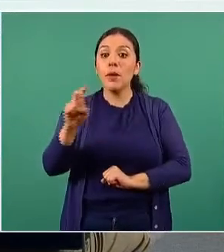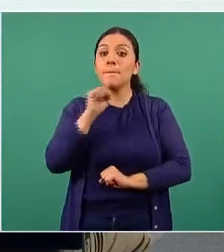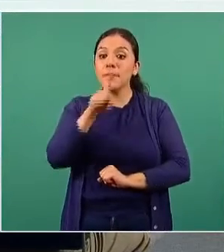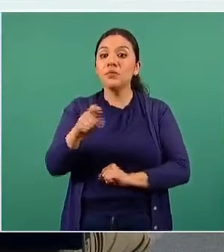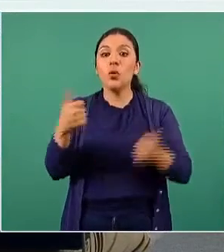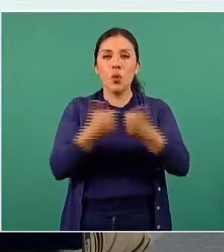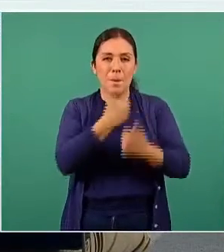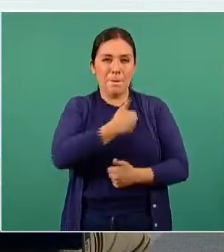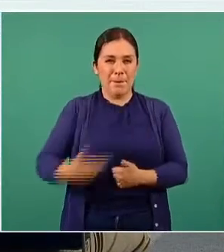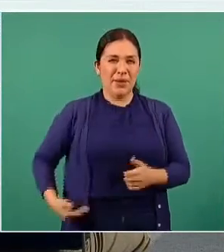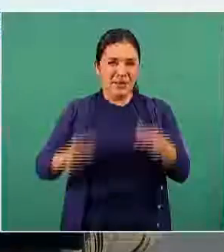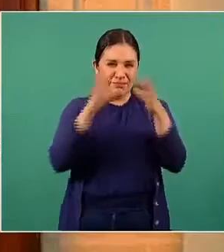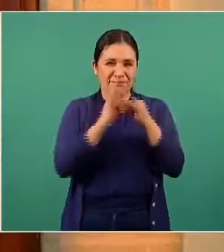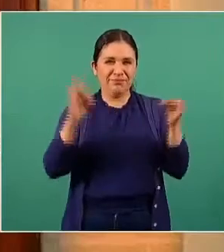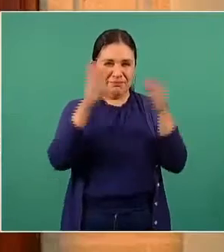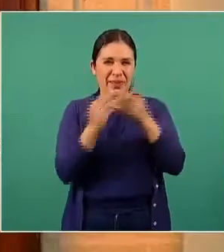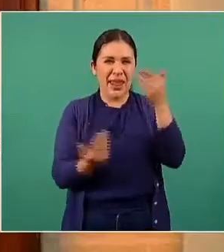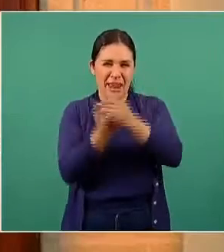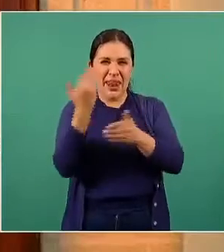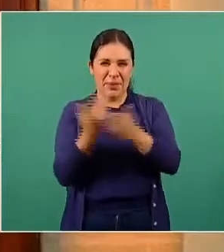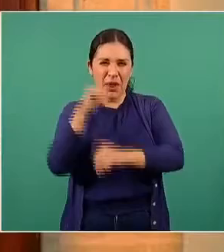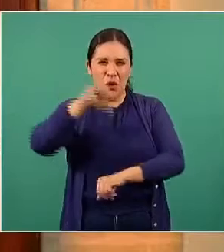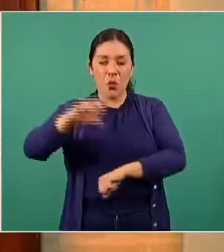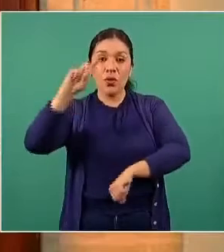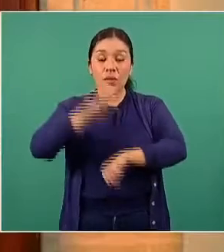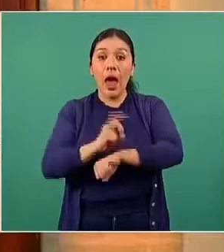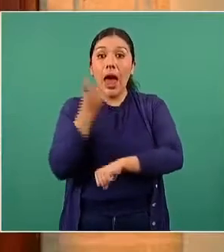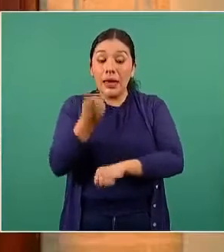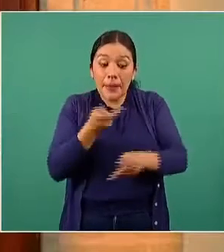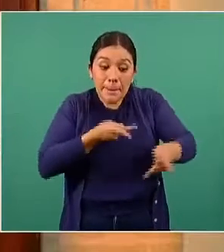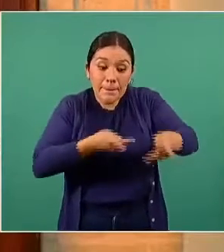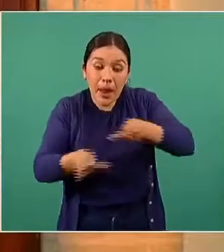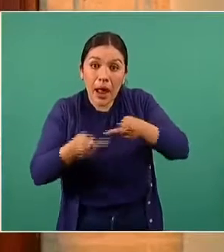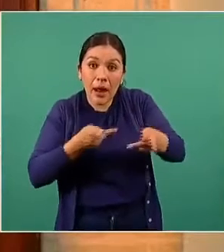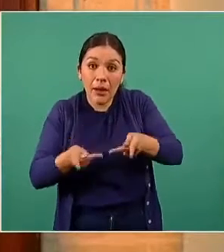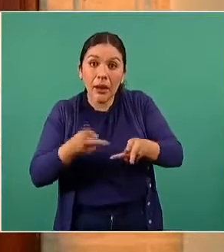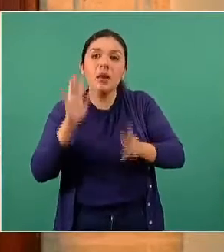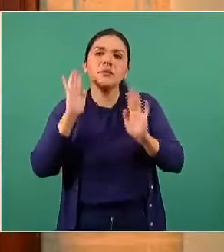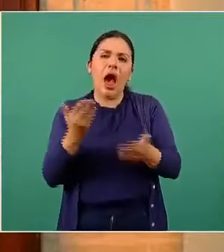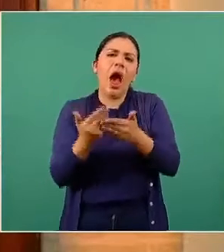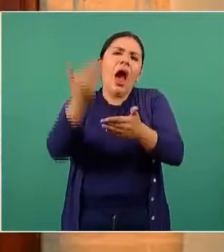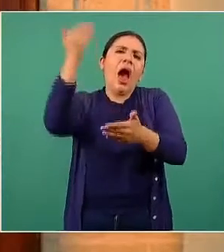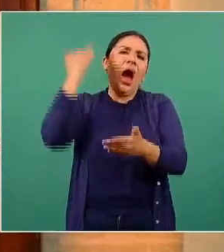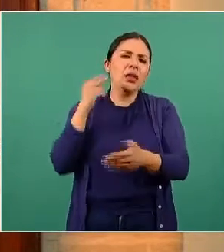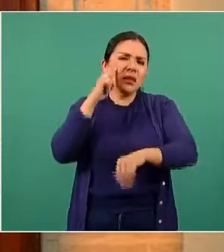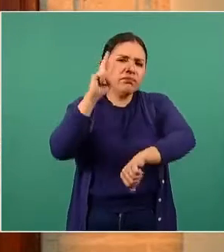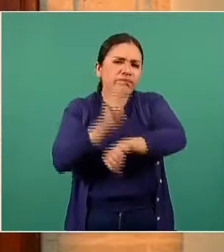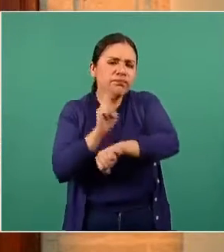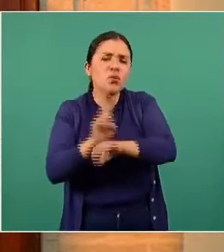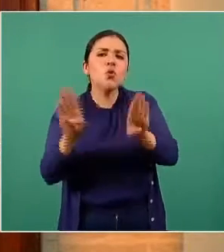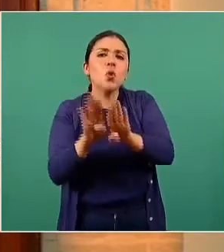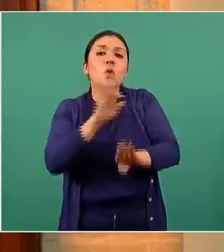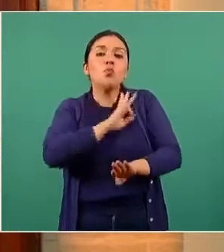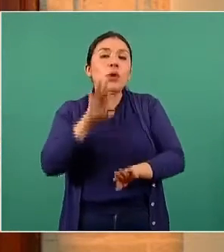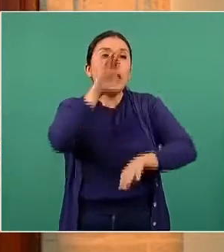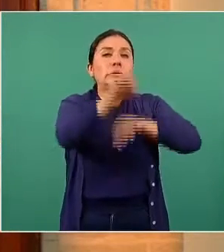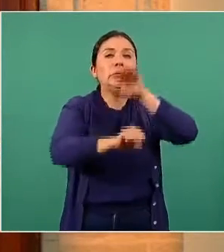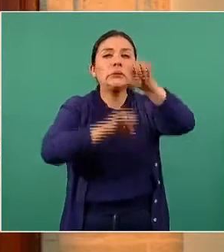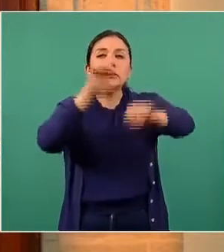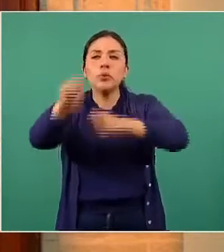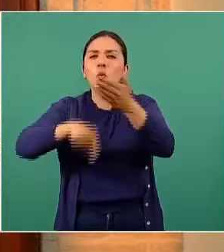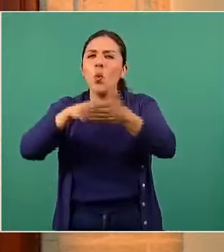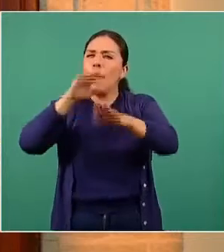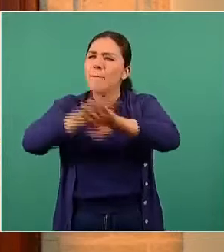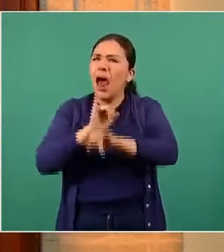también el señor presidente en la mañana, la estrategia contempló desde un principio poder llegar a los lugares